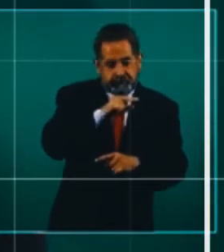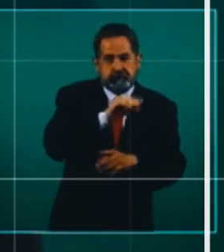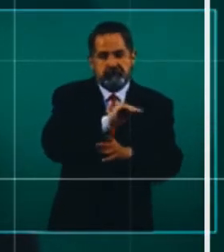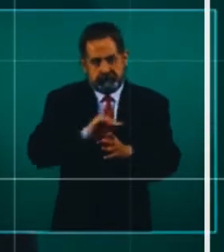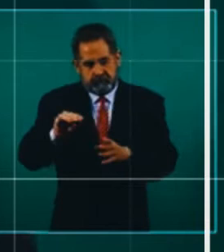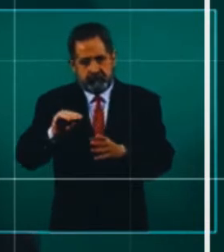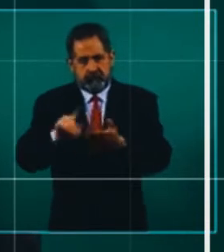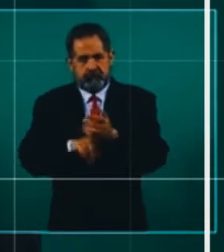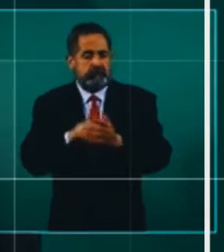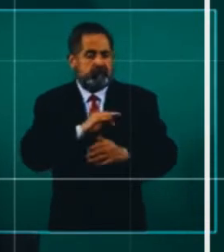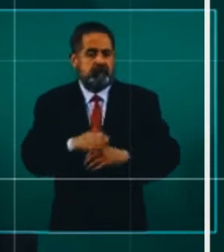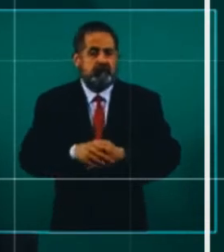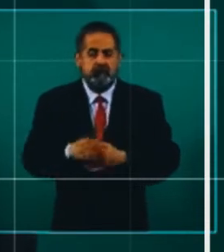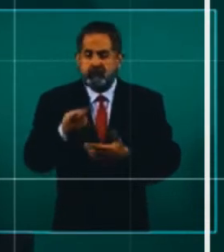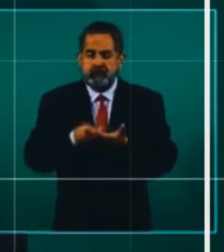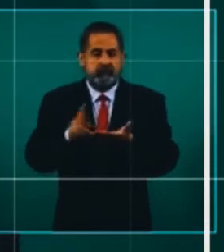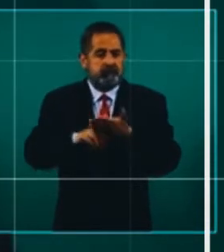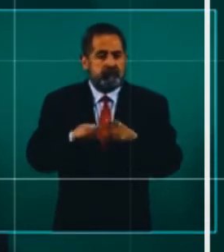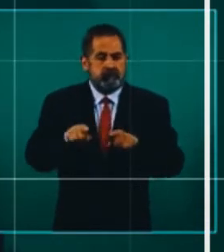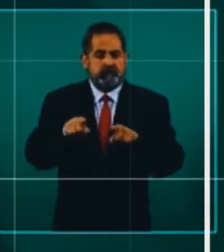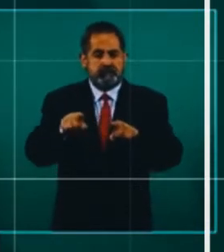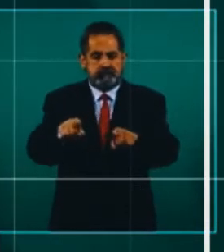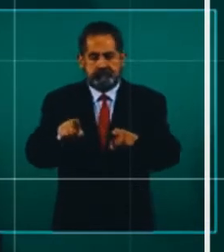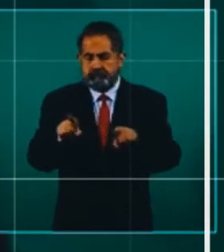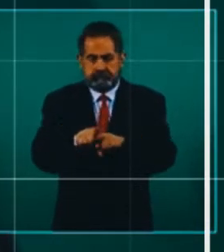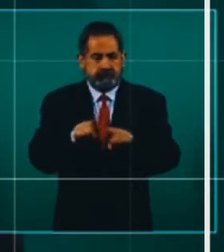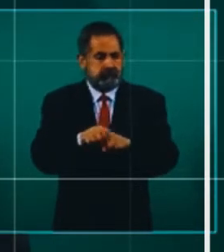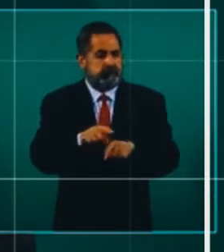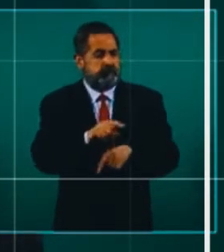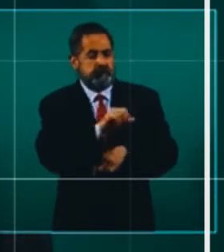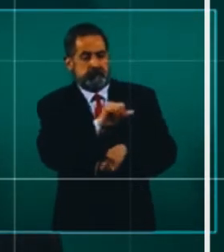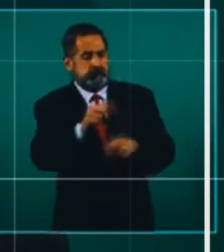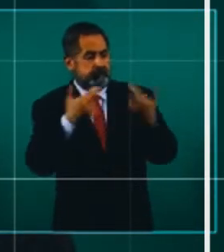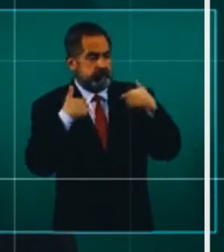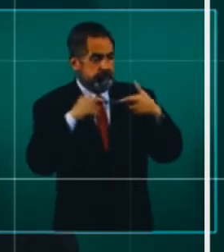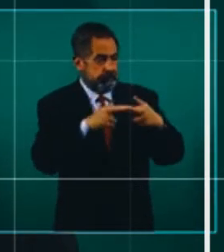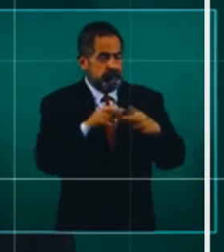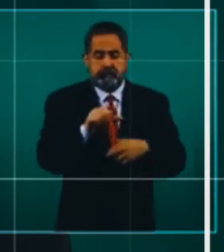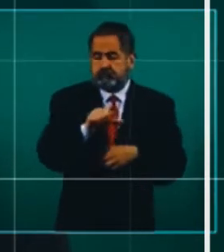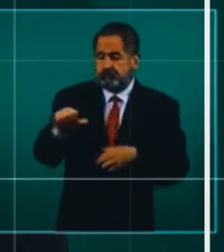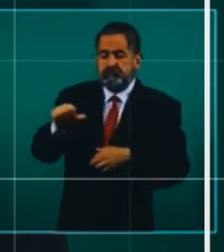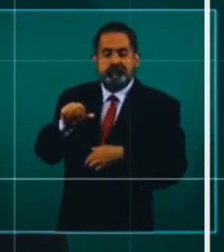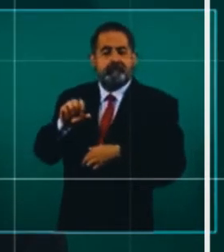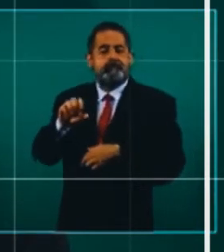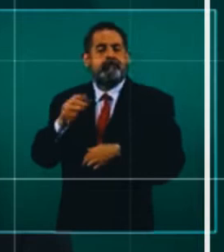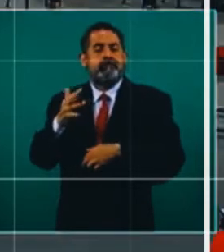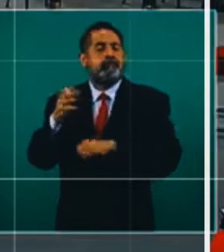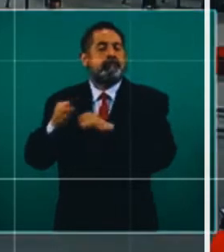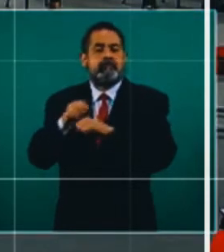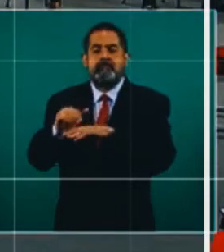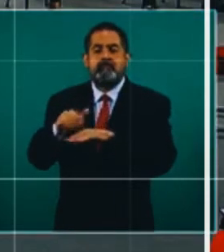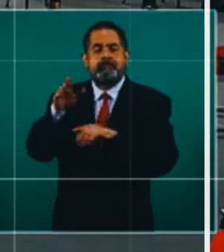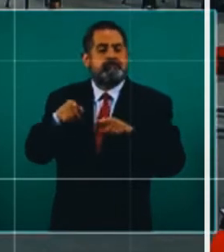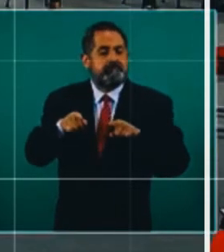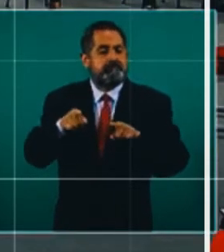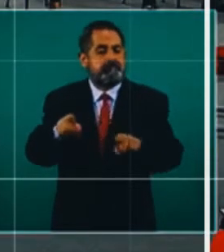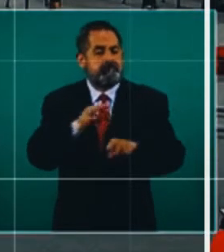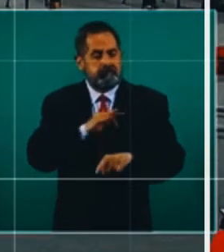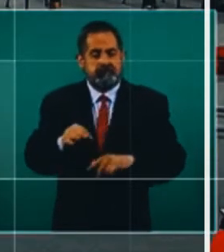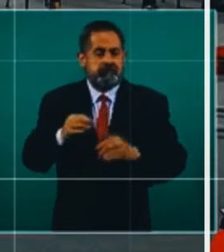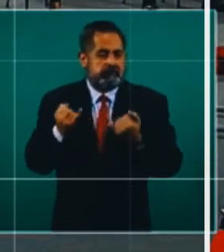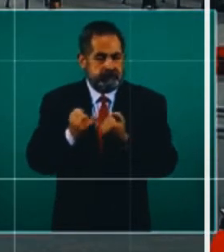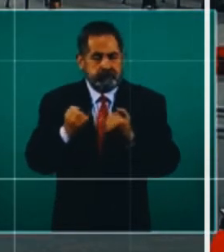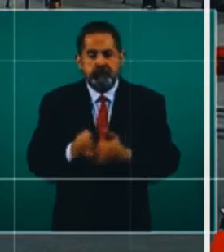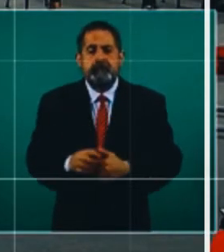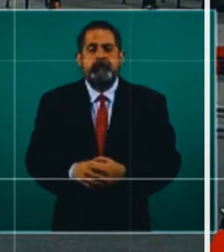segmento. Van en paralelo, no se distraen recursos, por lo tanto se podrá avanzar en ambos elementos. Por último,